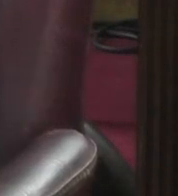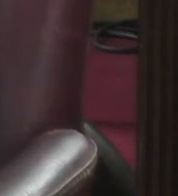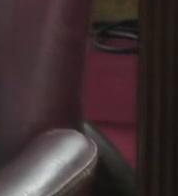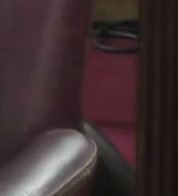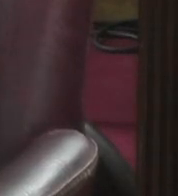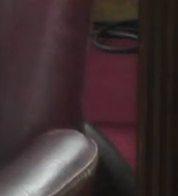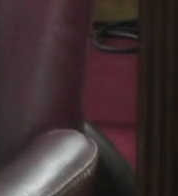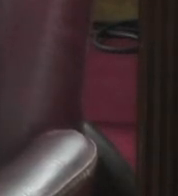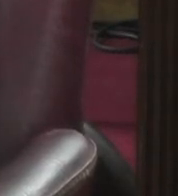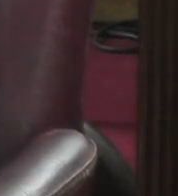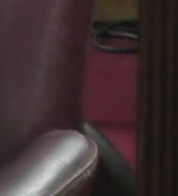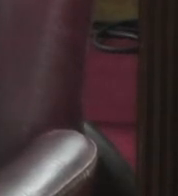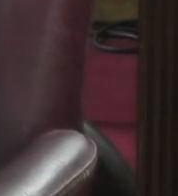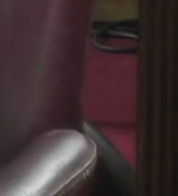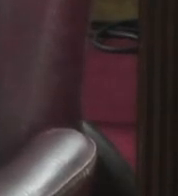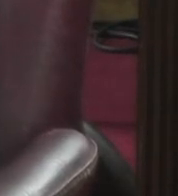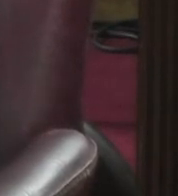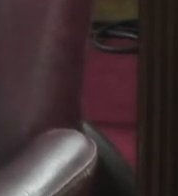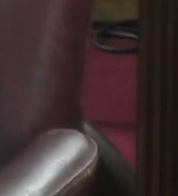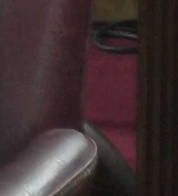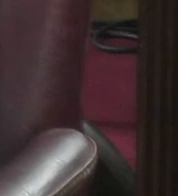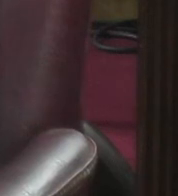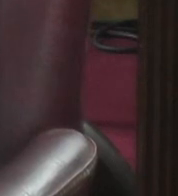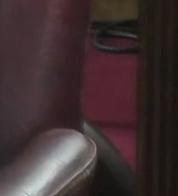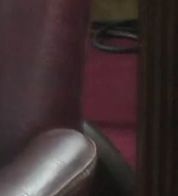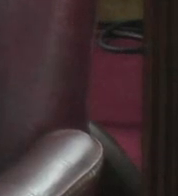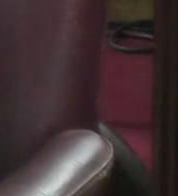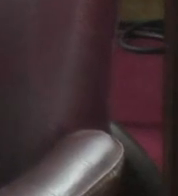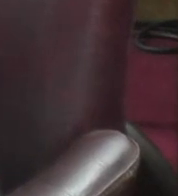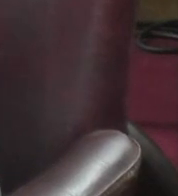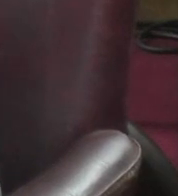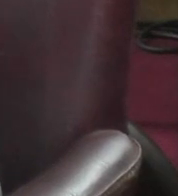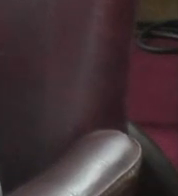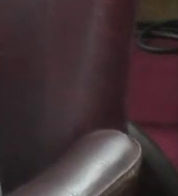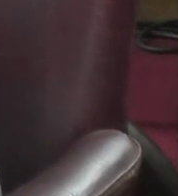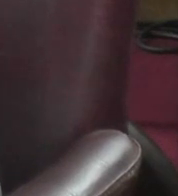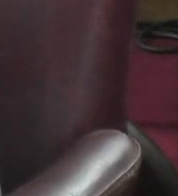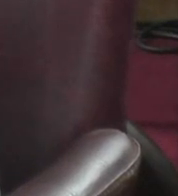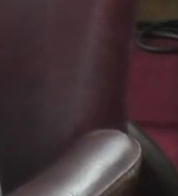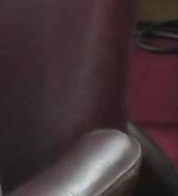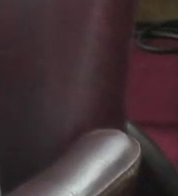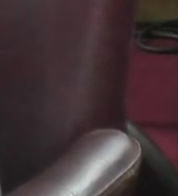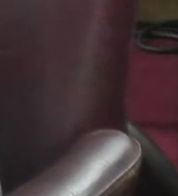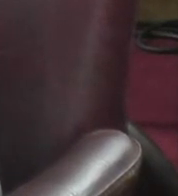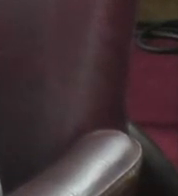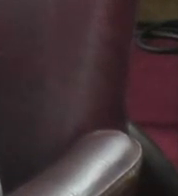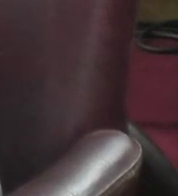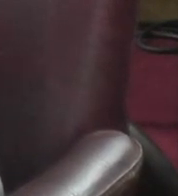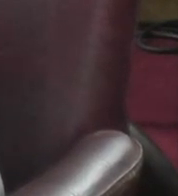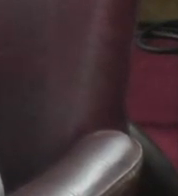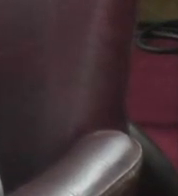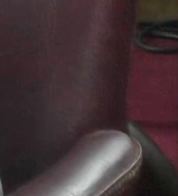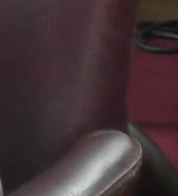más que justificado. Me vienen bastante de las reflexiones que se hicieron a la